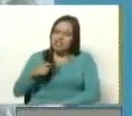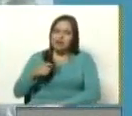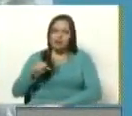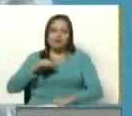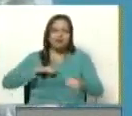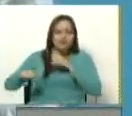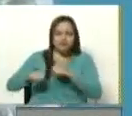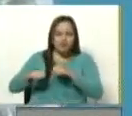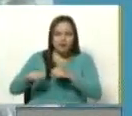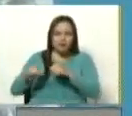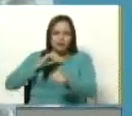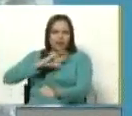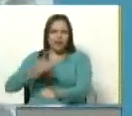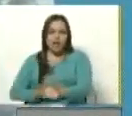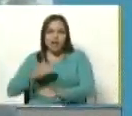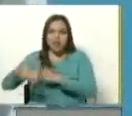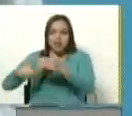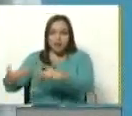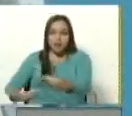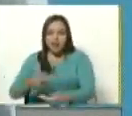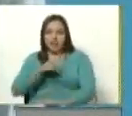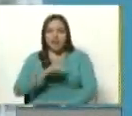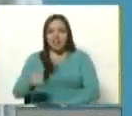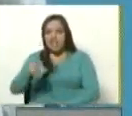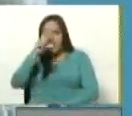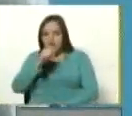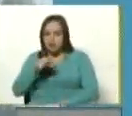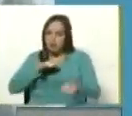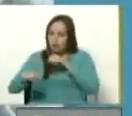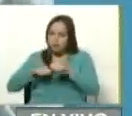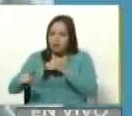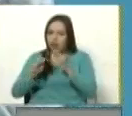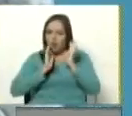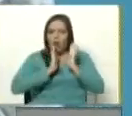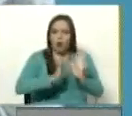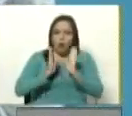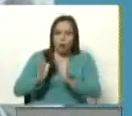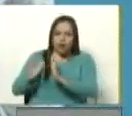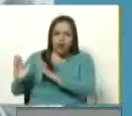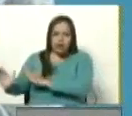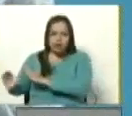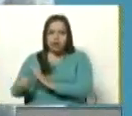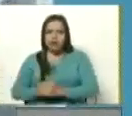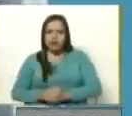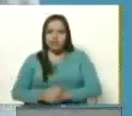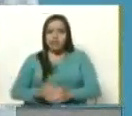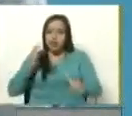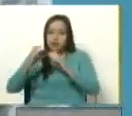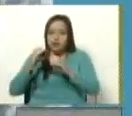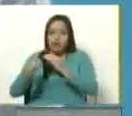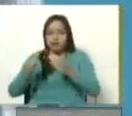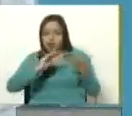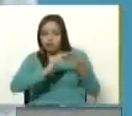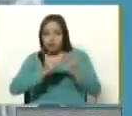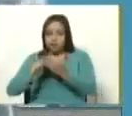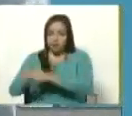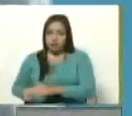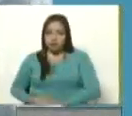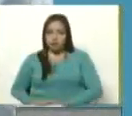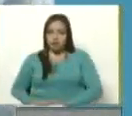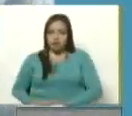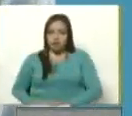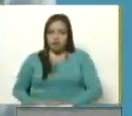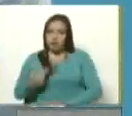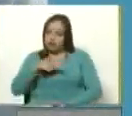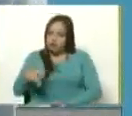20 años del 11, 12 y 13 de abril, un movimiento organizado de comunicación popular. Somos muchos, pero también